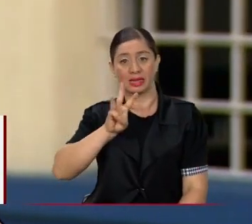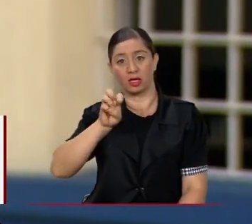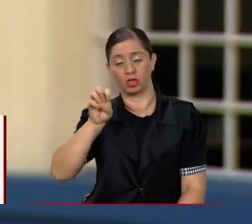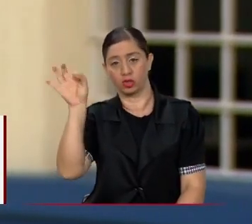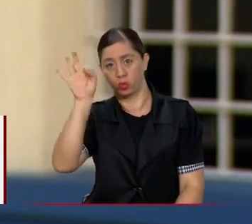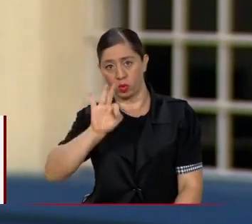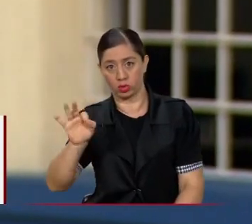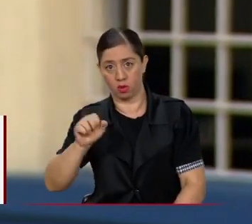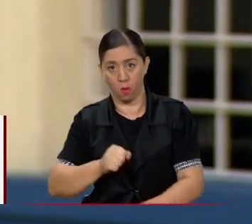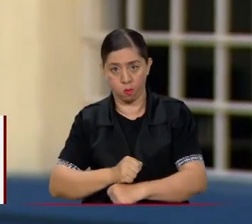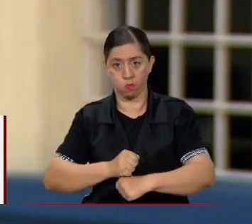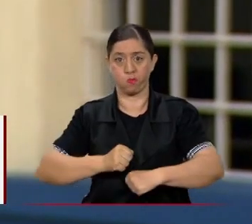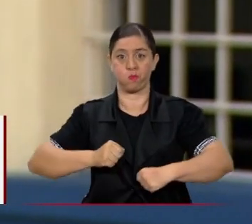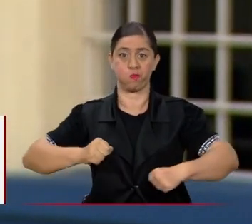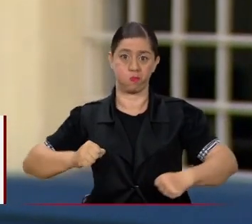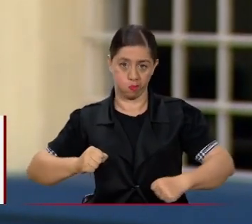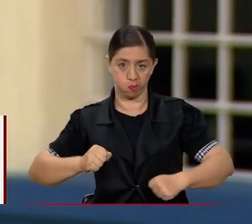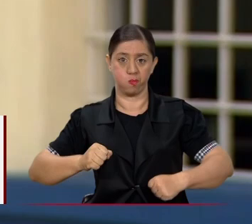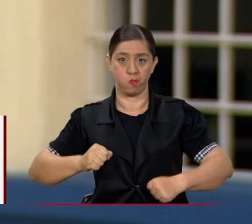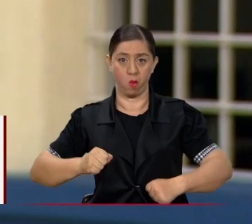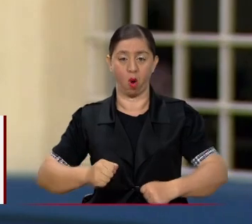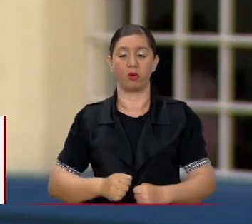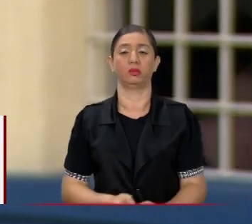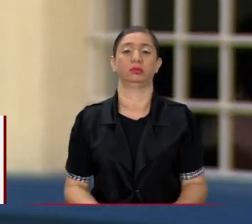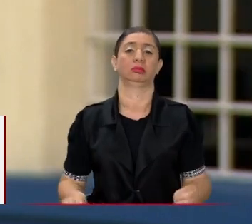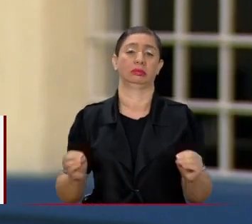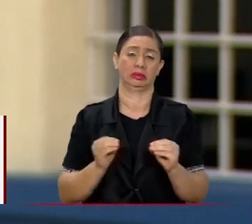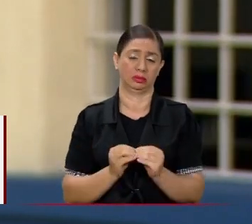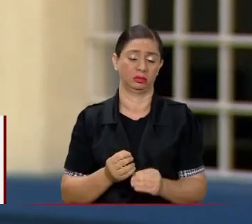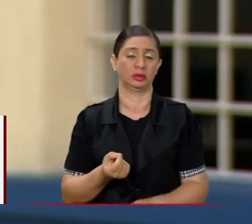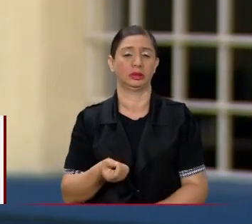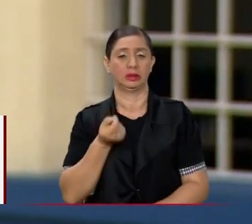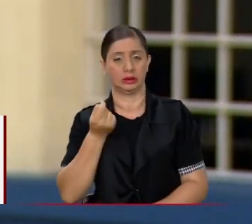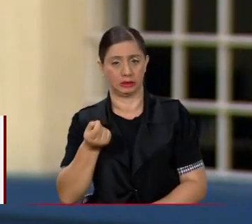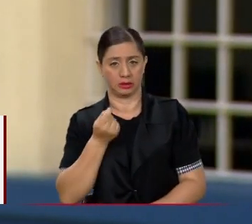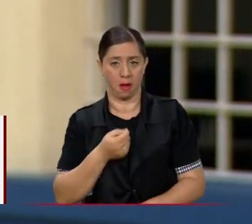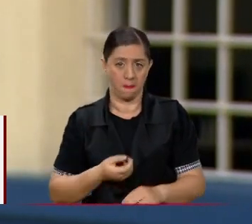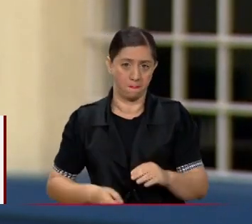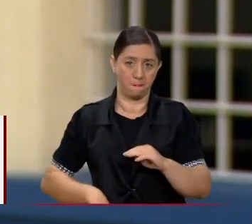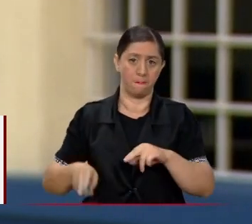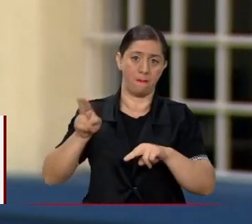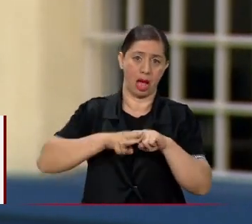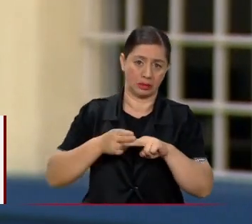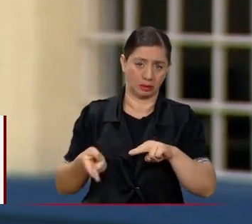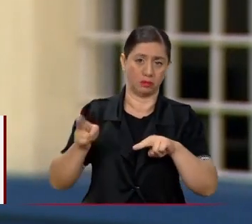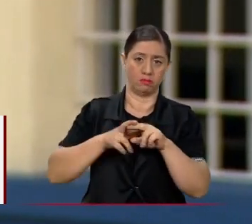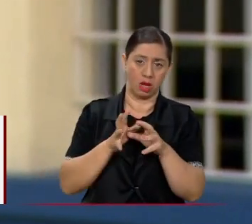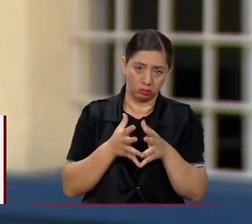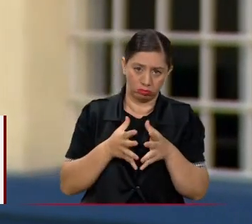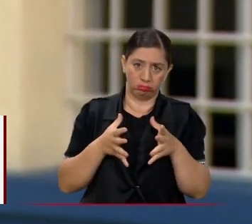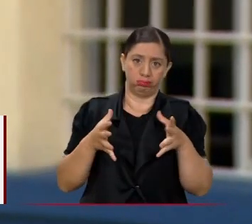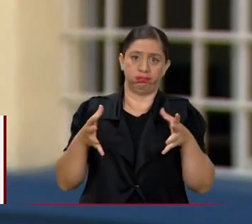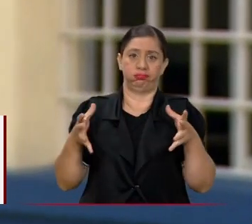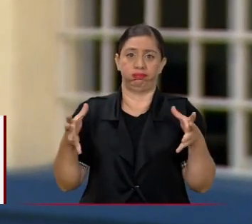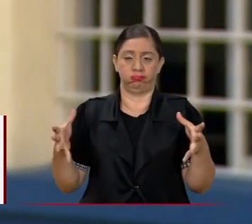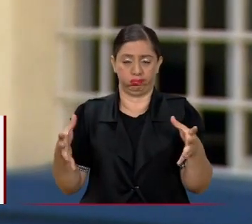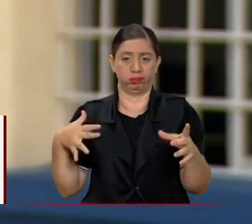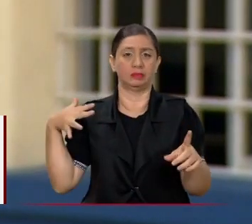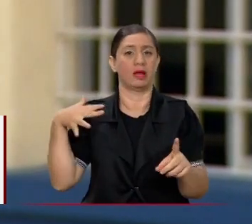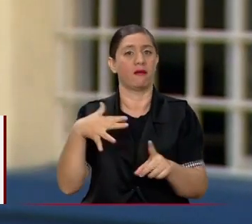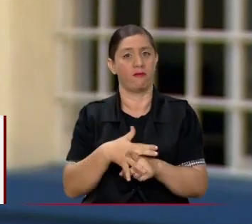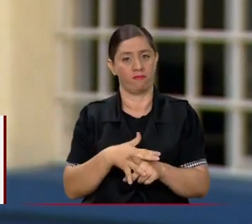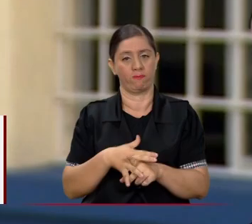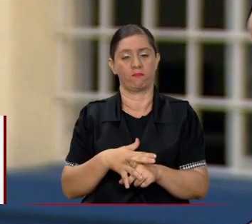entre exceso de peso, hablando de sobrepeso y obesidad, entonces es un indicador que también se ha aumentado y eso pues repercute directamente en el